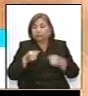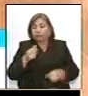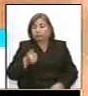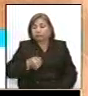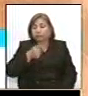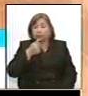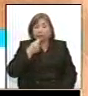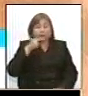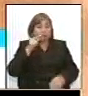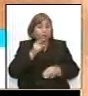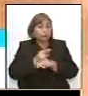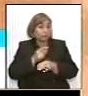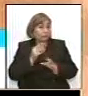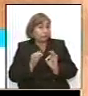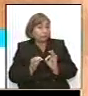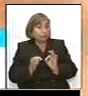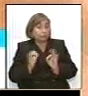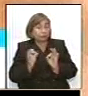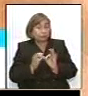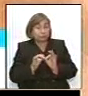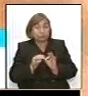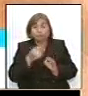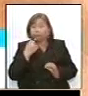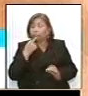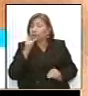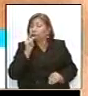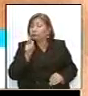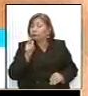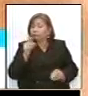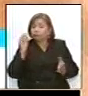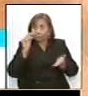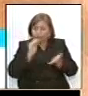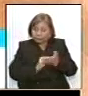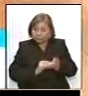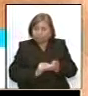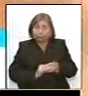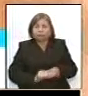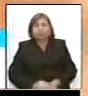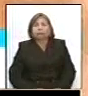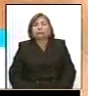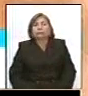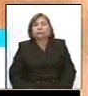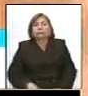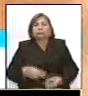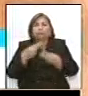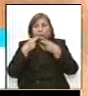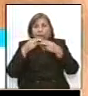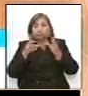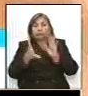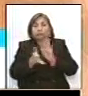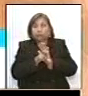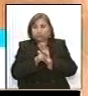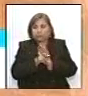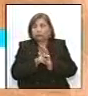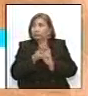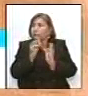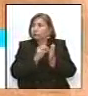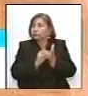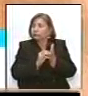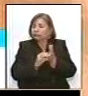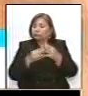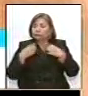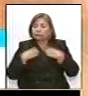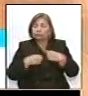Esta afirmación ha sido ratificada en el informe legal suscrito por los